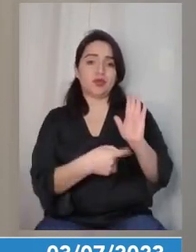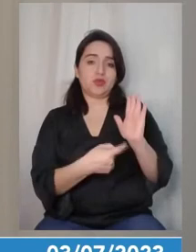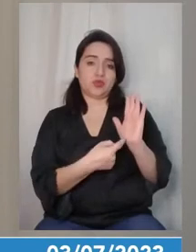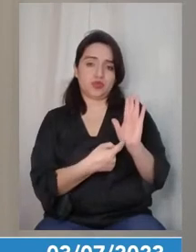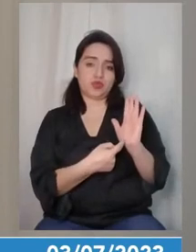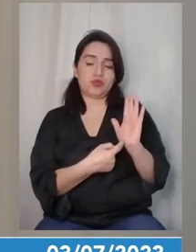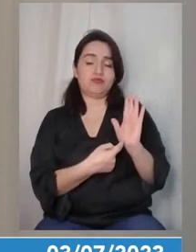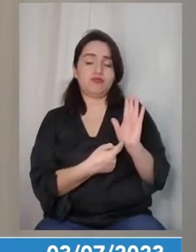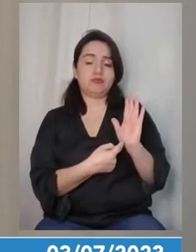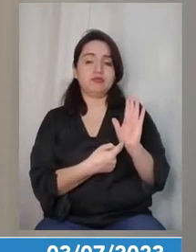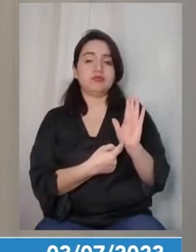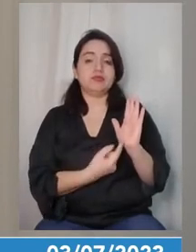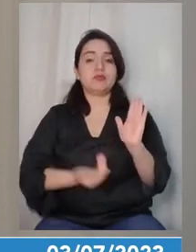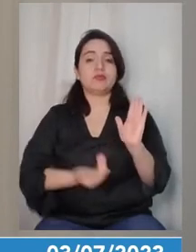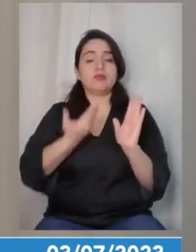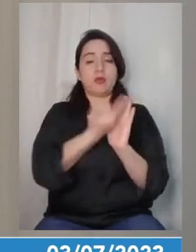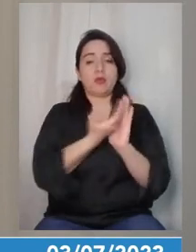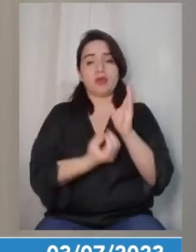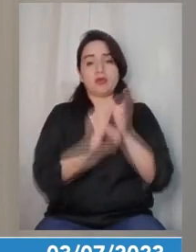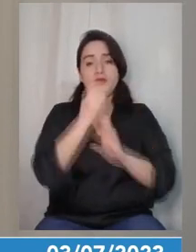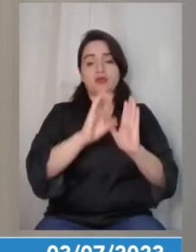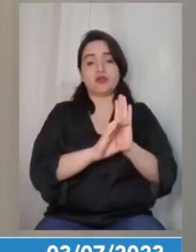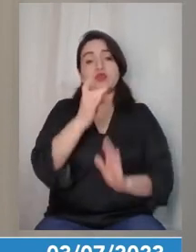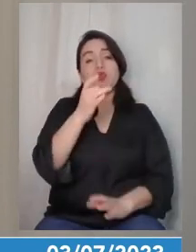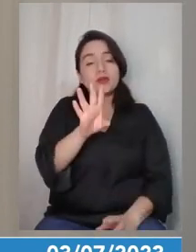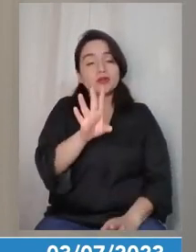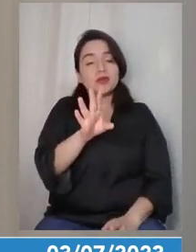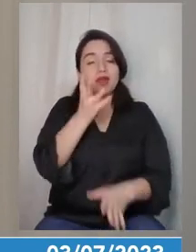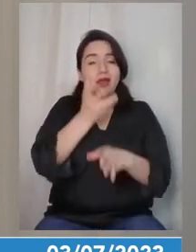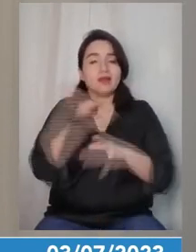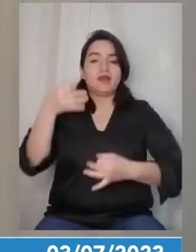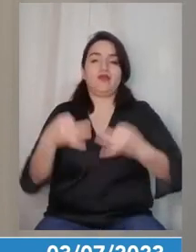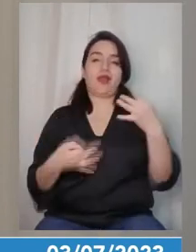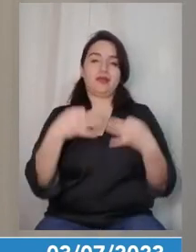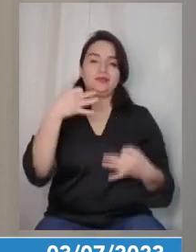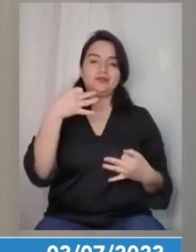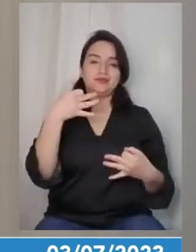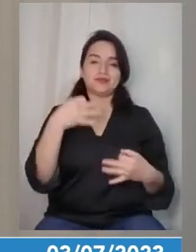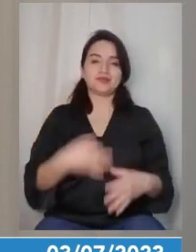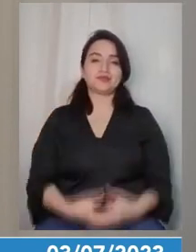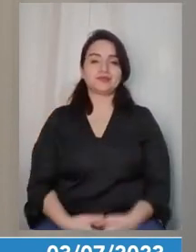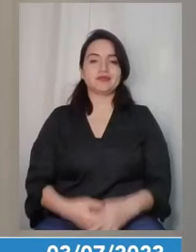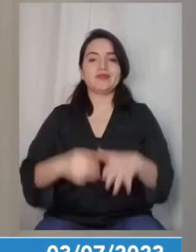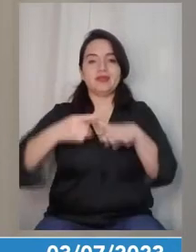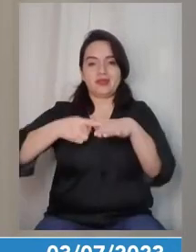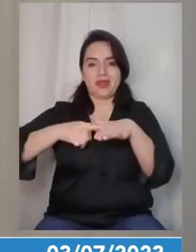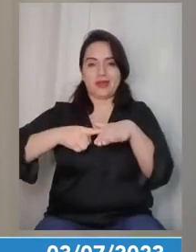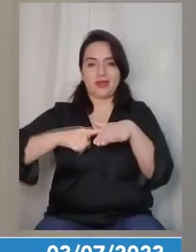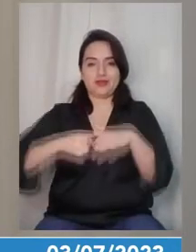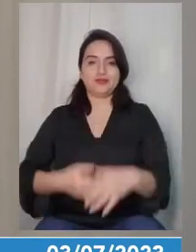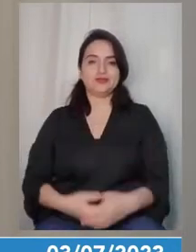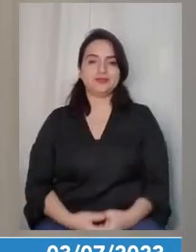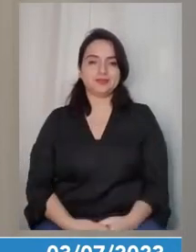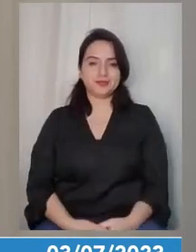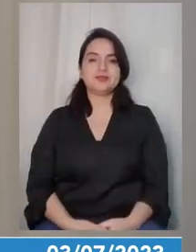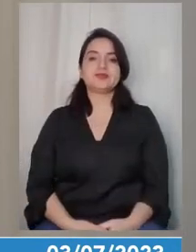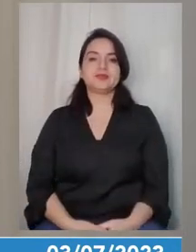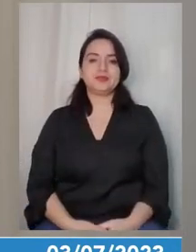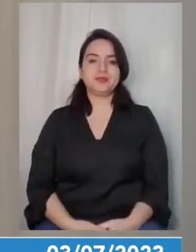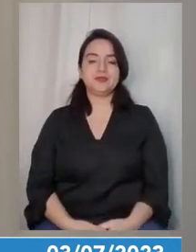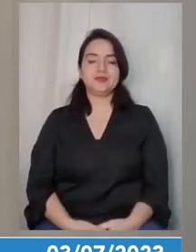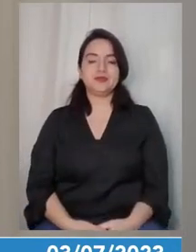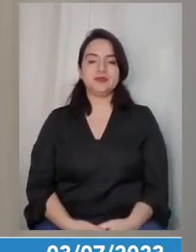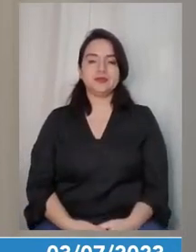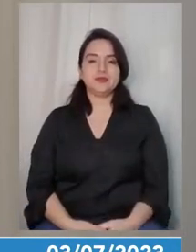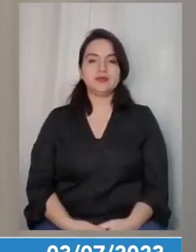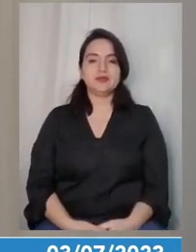mención de los tribunales que tienen que ser técnicos. Y por lo tanto, una de las sugerencias que